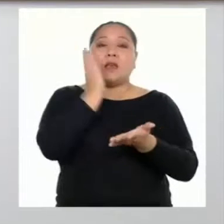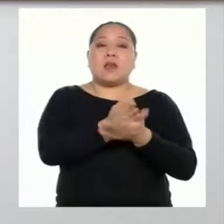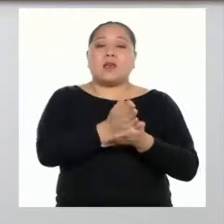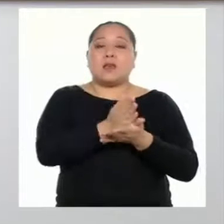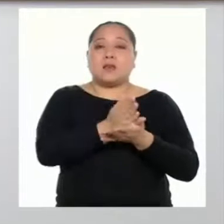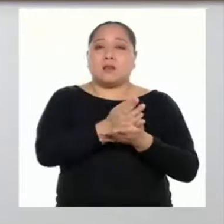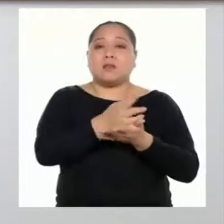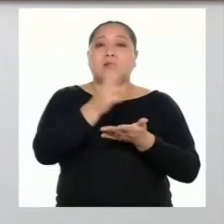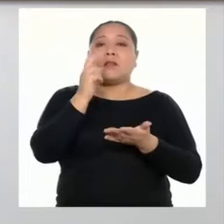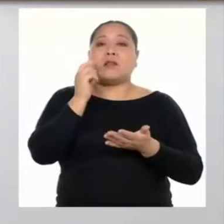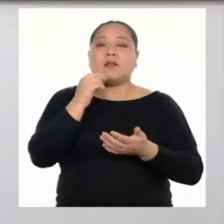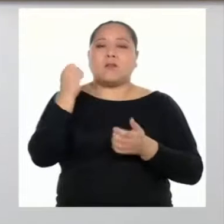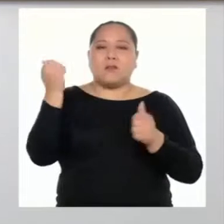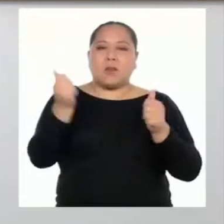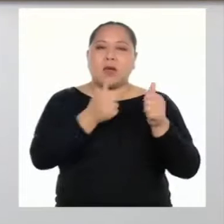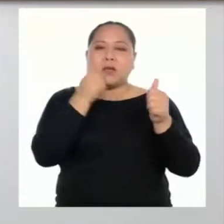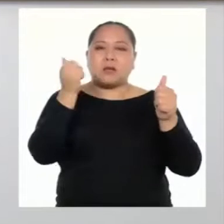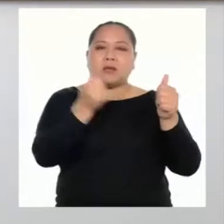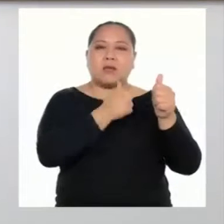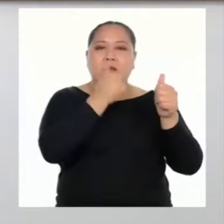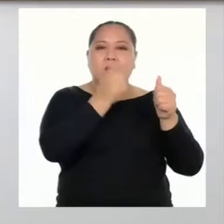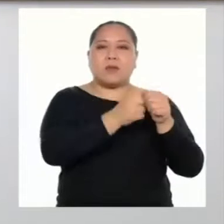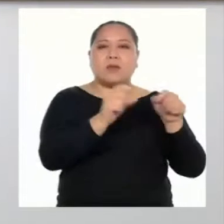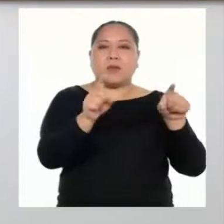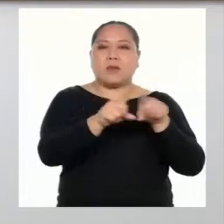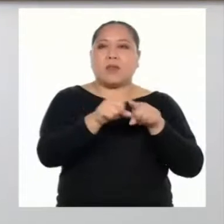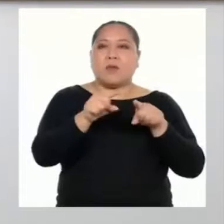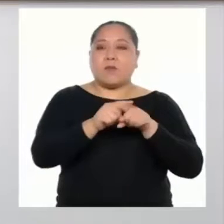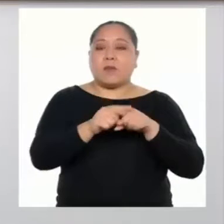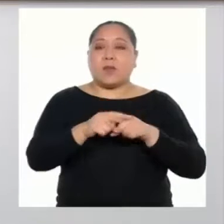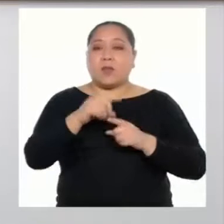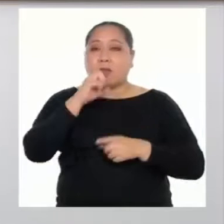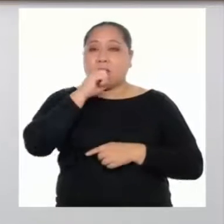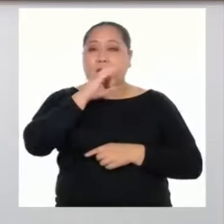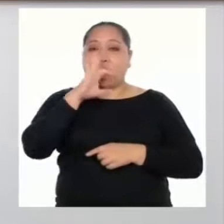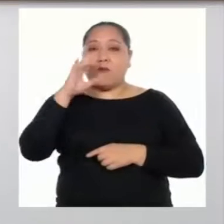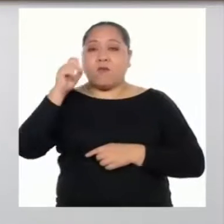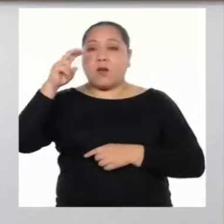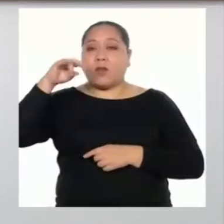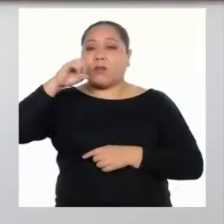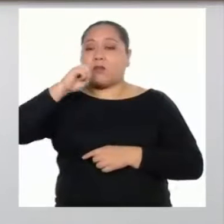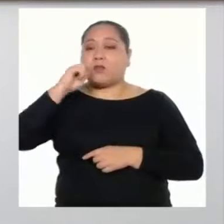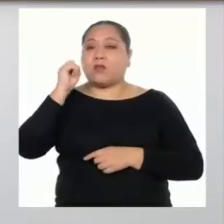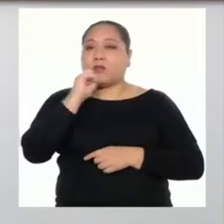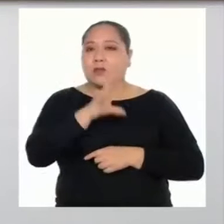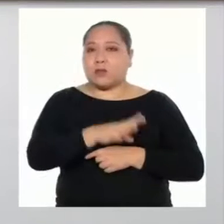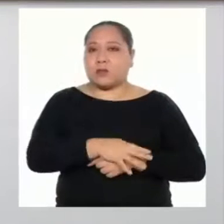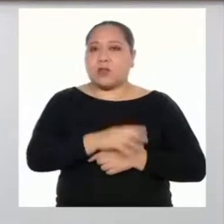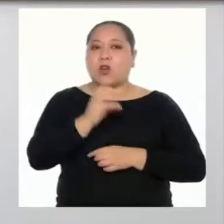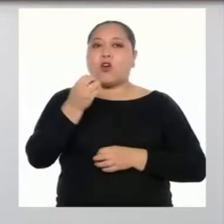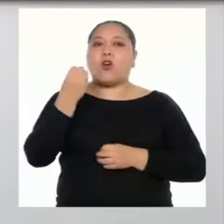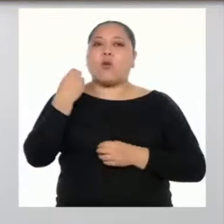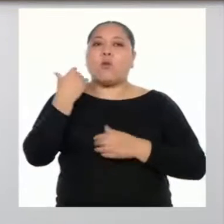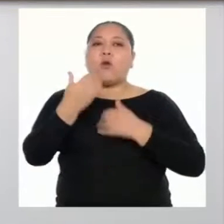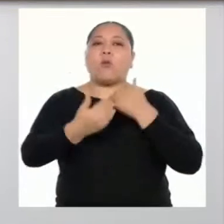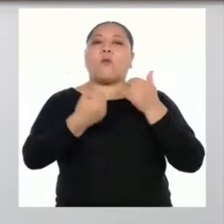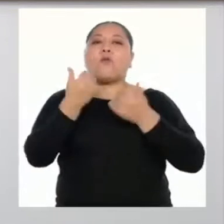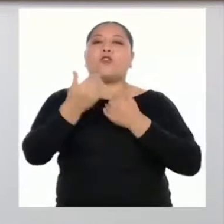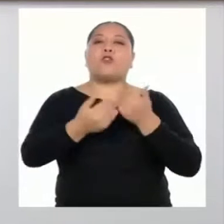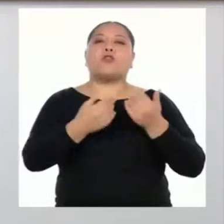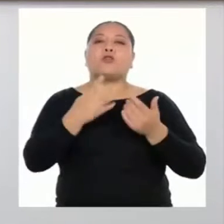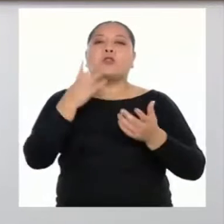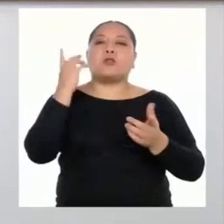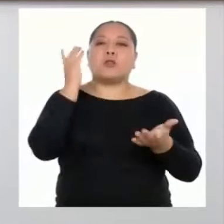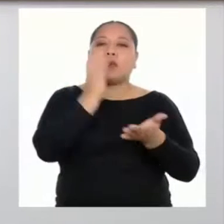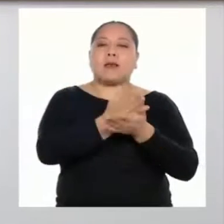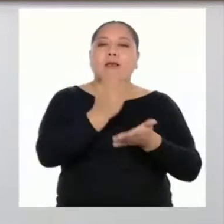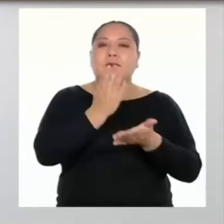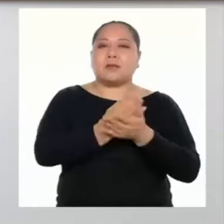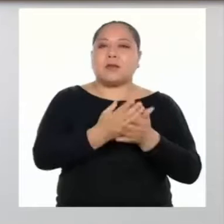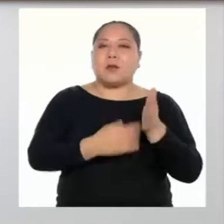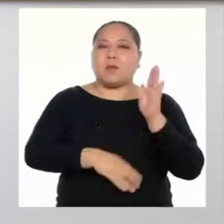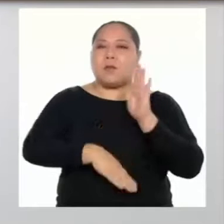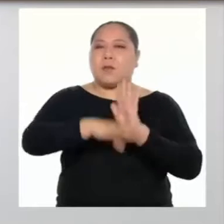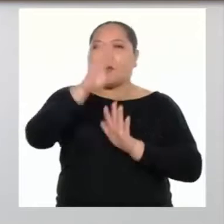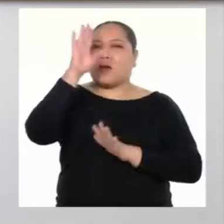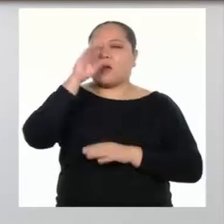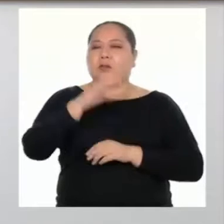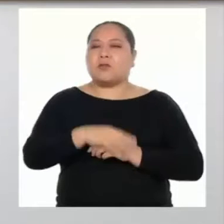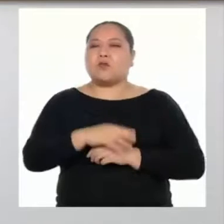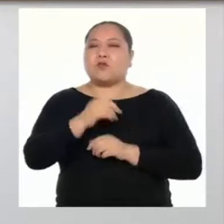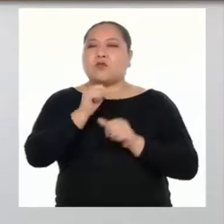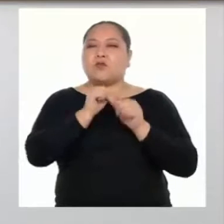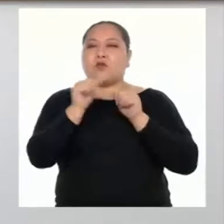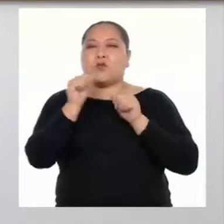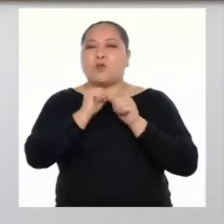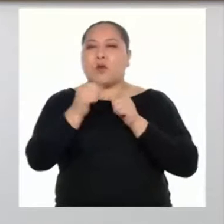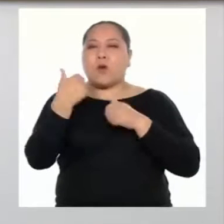sentenciadas y perseguidas. Incluso las fuentes nos mencionan cómo fueron esos procesos. El mayor número